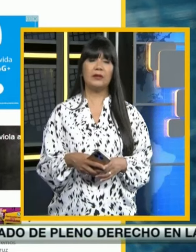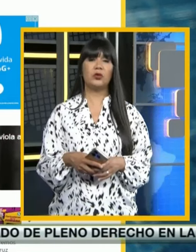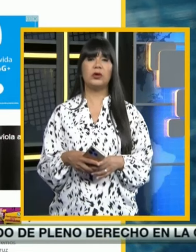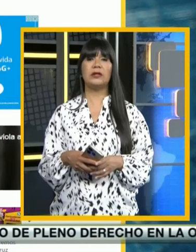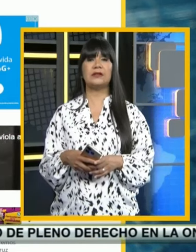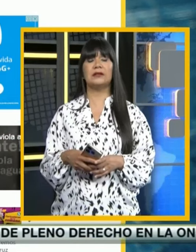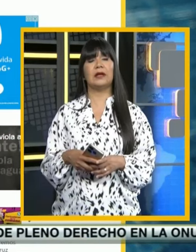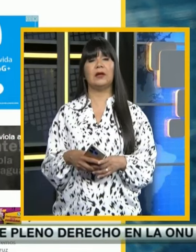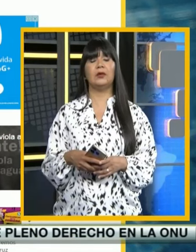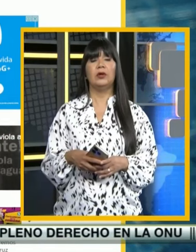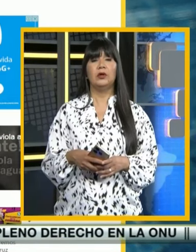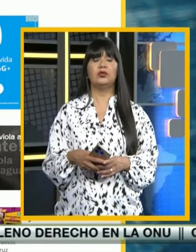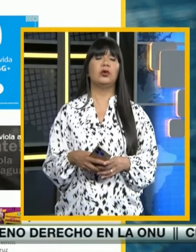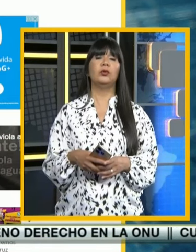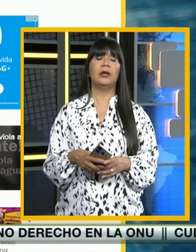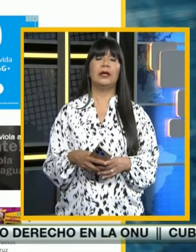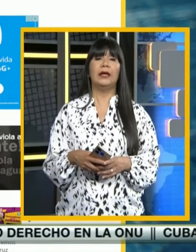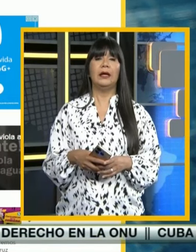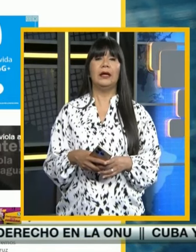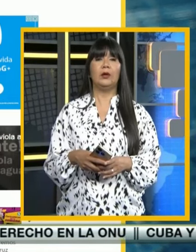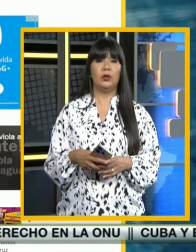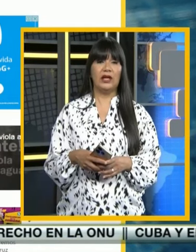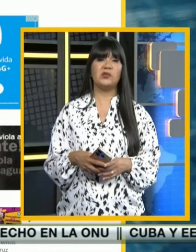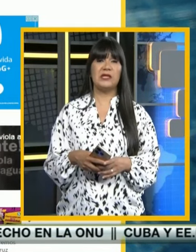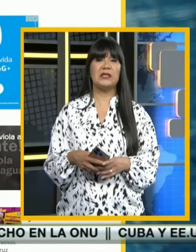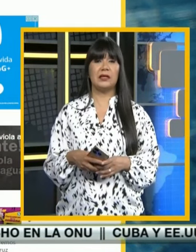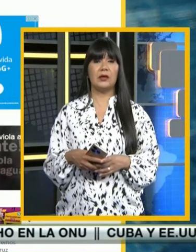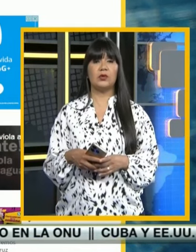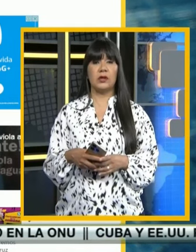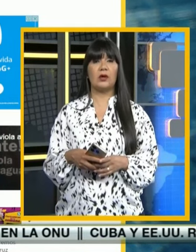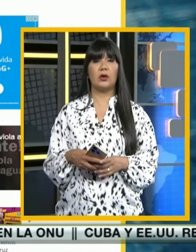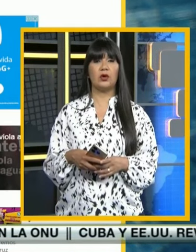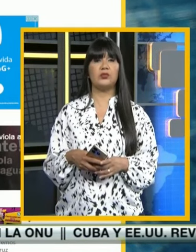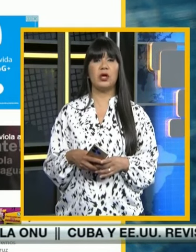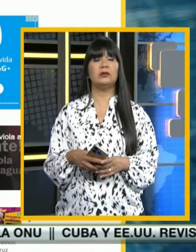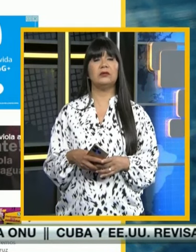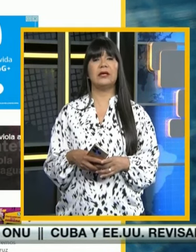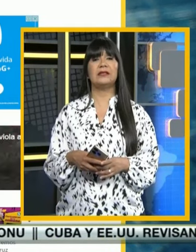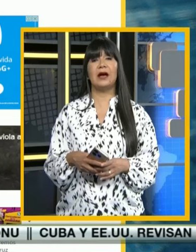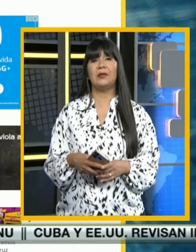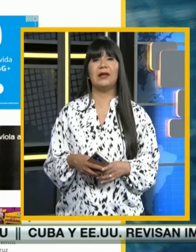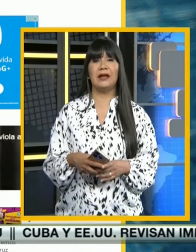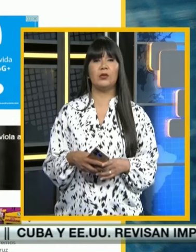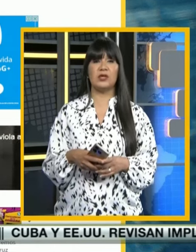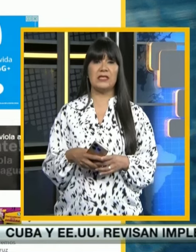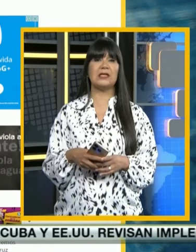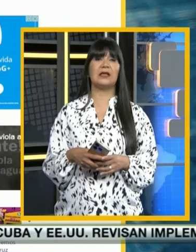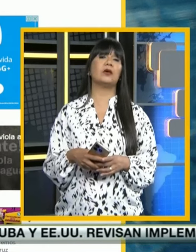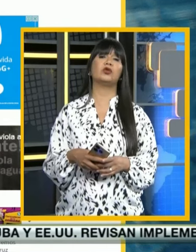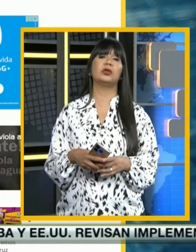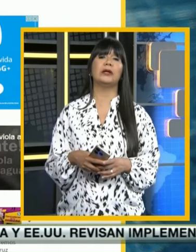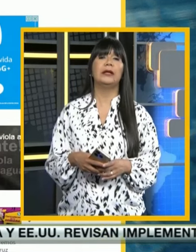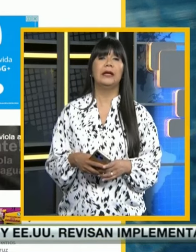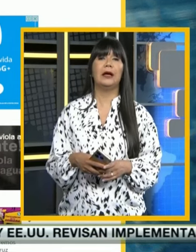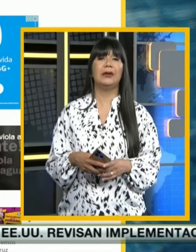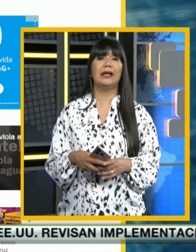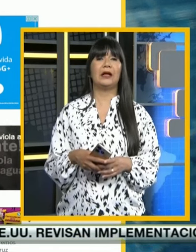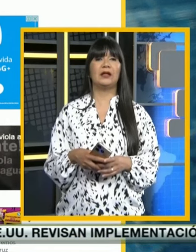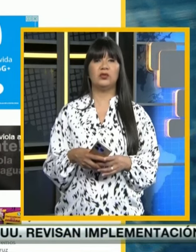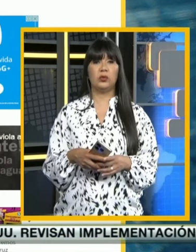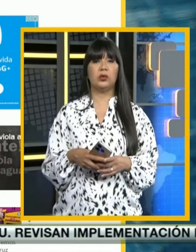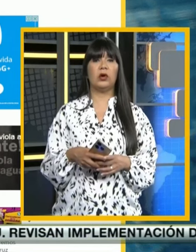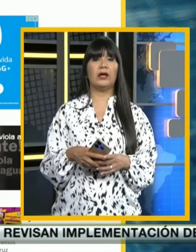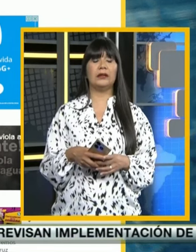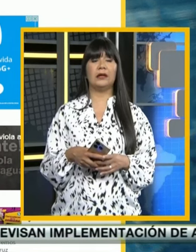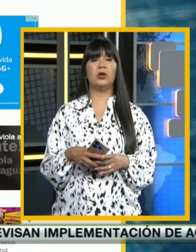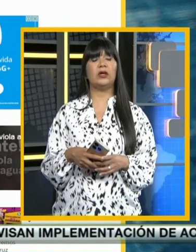En verdad todo está centrado sobre un expresidente acusado de corrupción. Se habla de la ausencia de José Gabriel